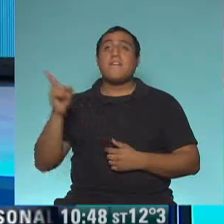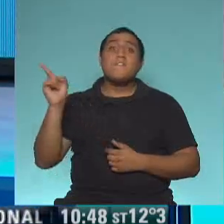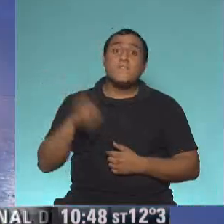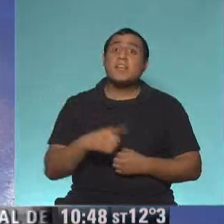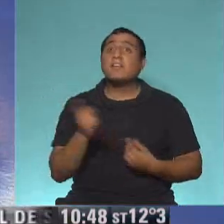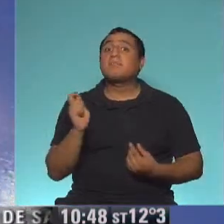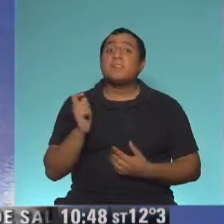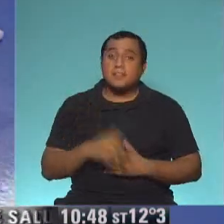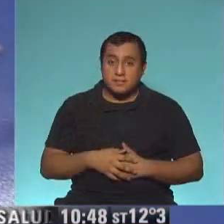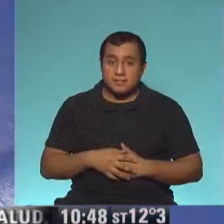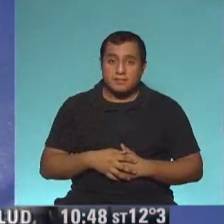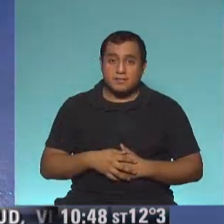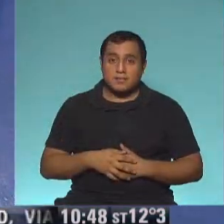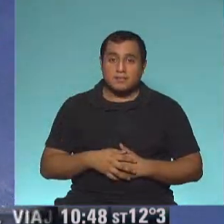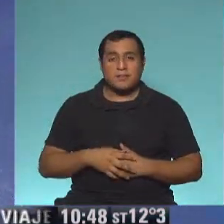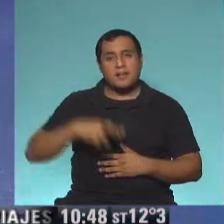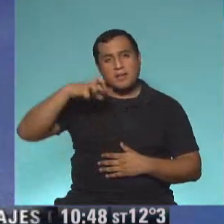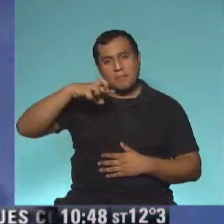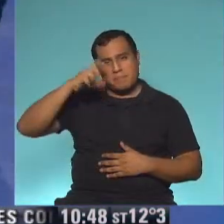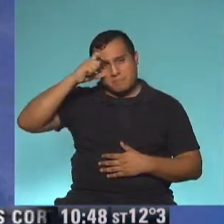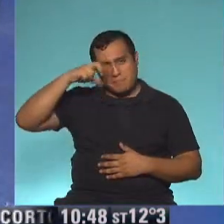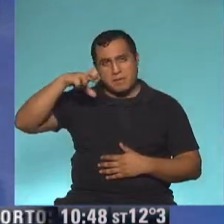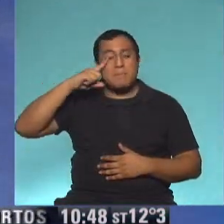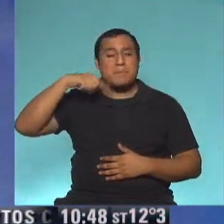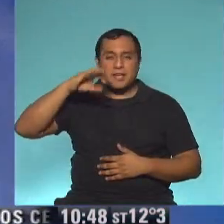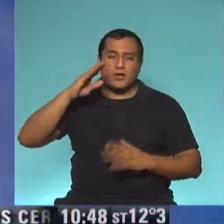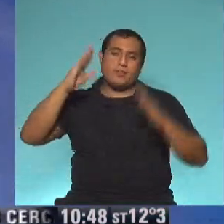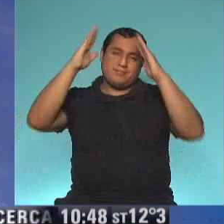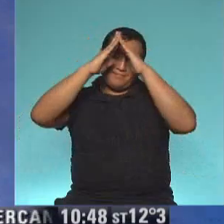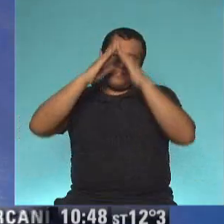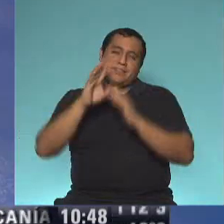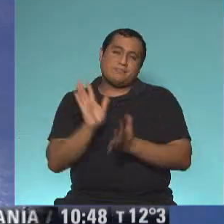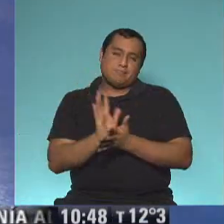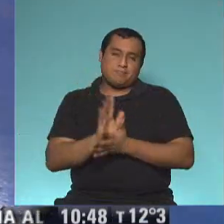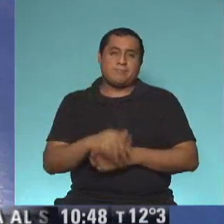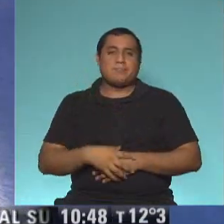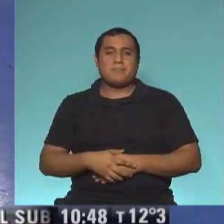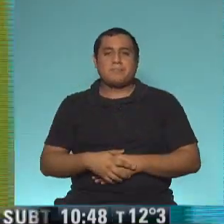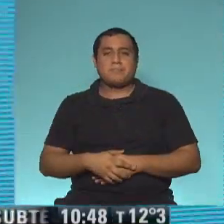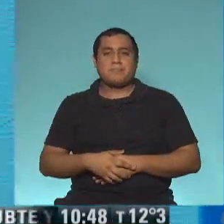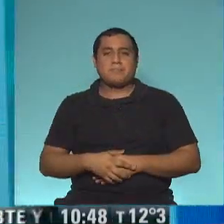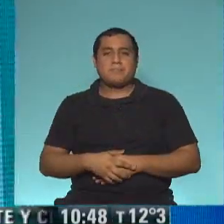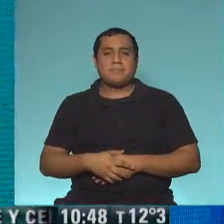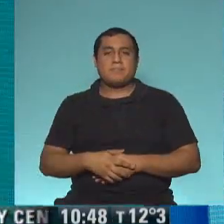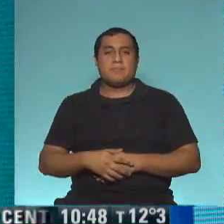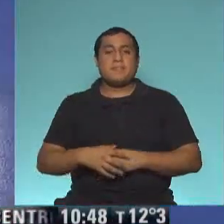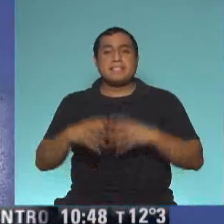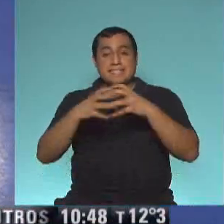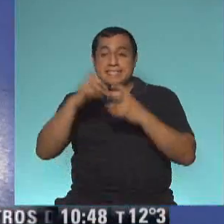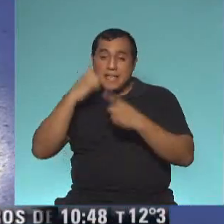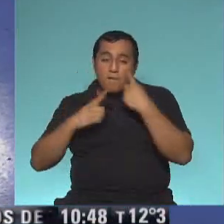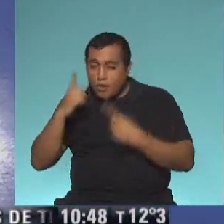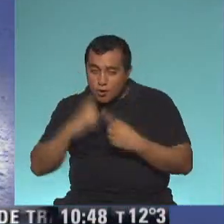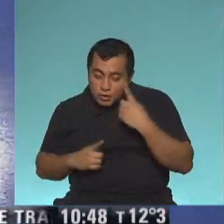viene! ¡El pepino! ¡El pepino! ¡La cebolla!